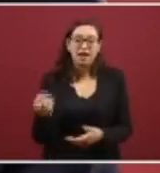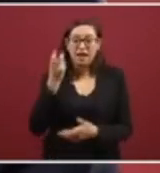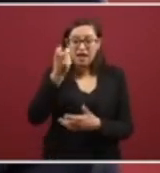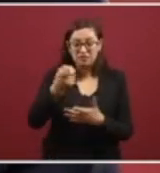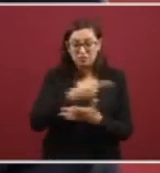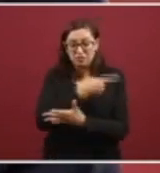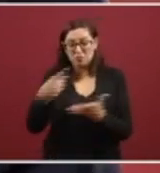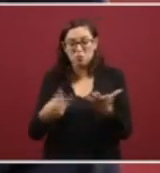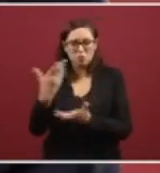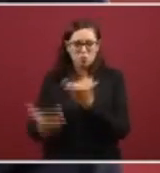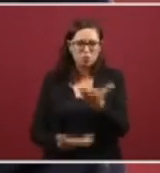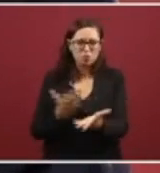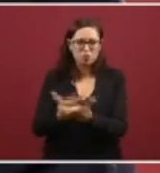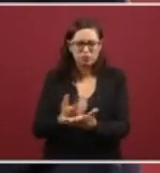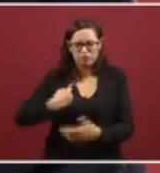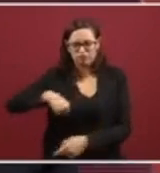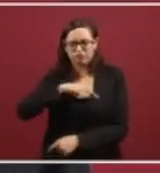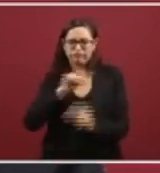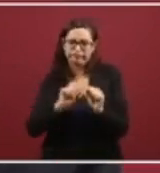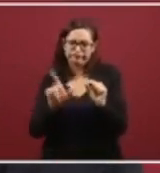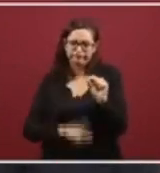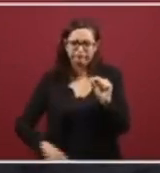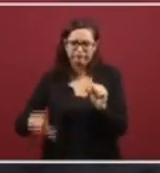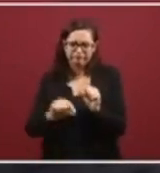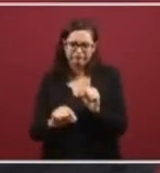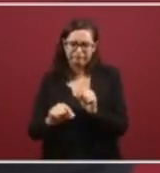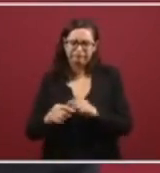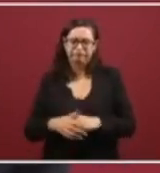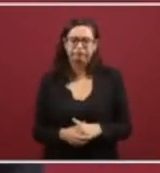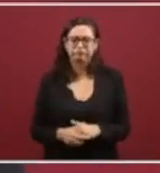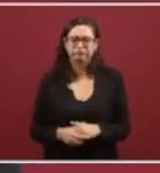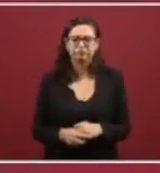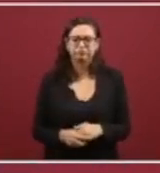Eso es lo que queremos acreditar y por eso